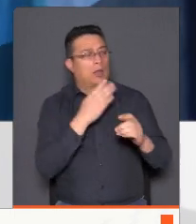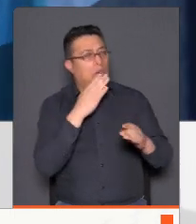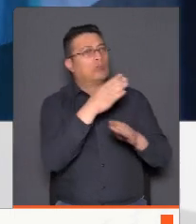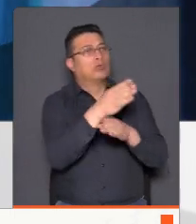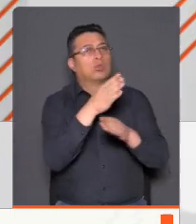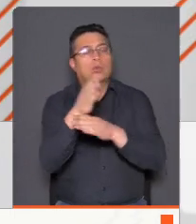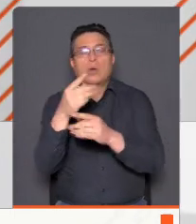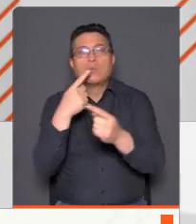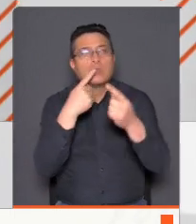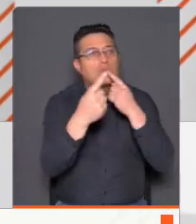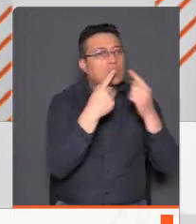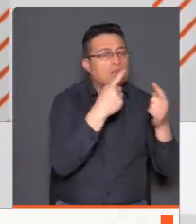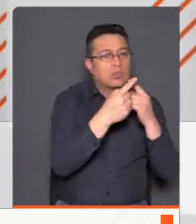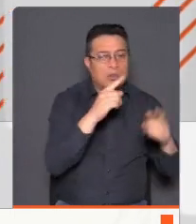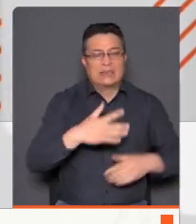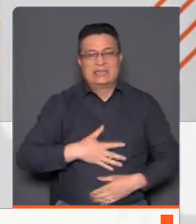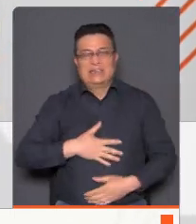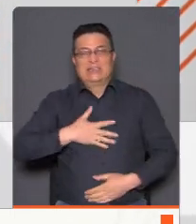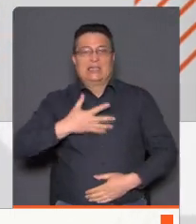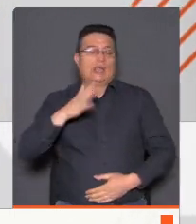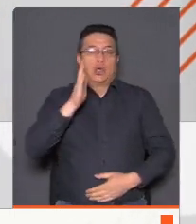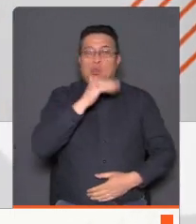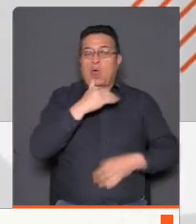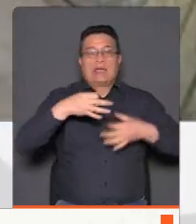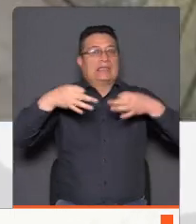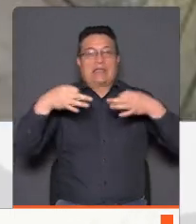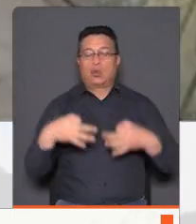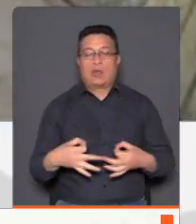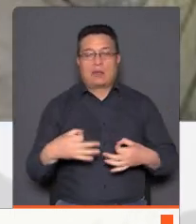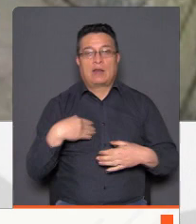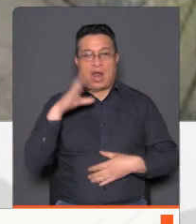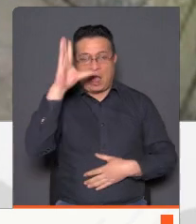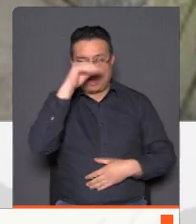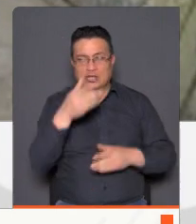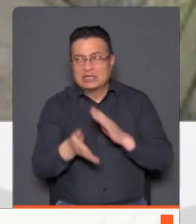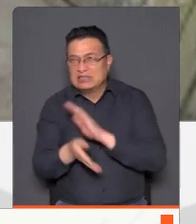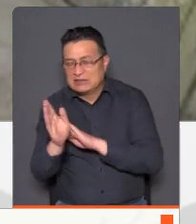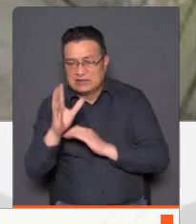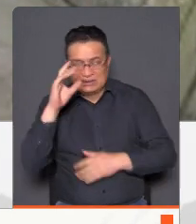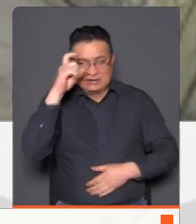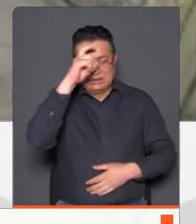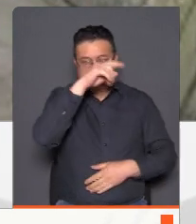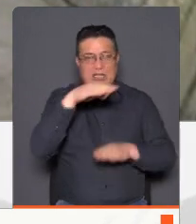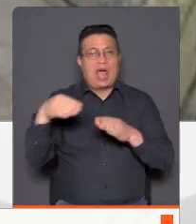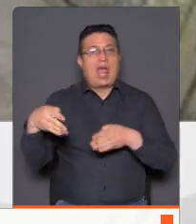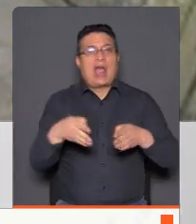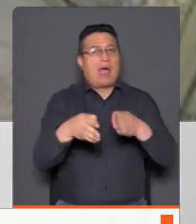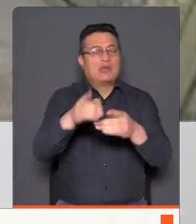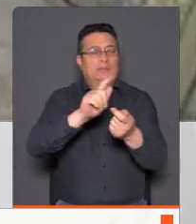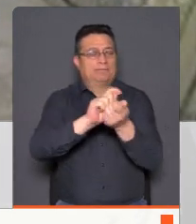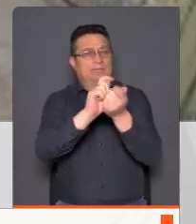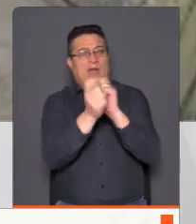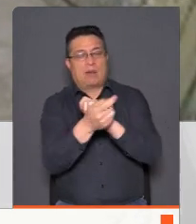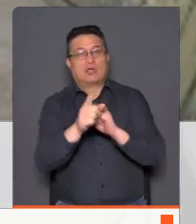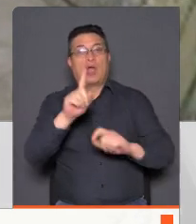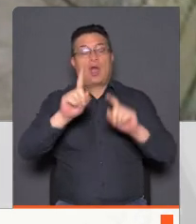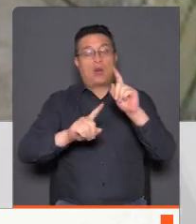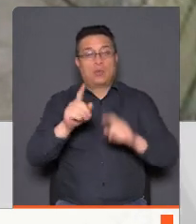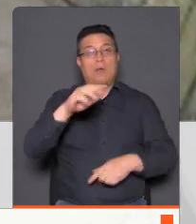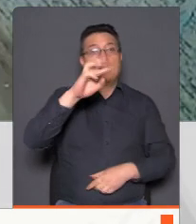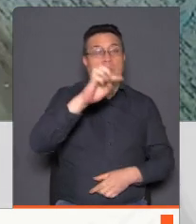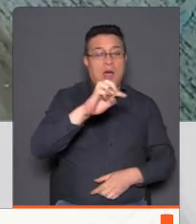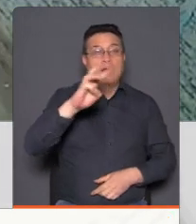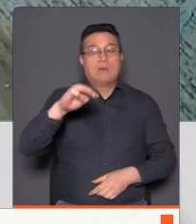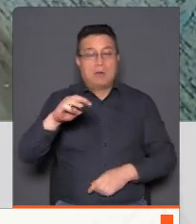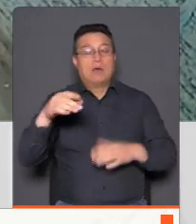encuesta y se sienten inseguros, les cuesta viajar de noche, han cambiado las rutas, en algunos casos apoderados, están haciendo caravanas